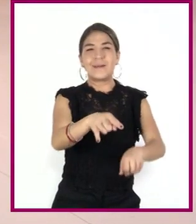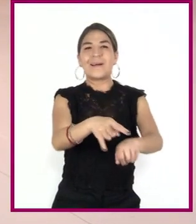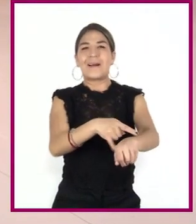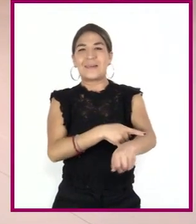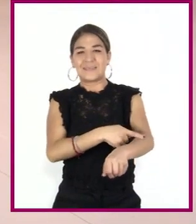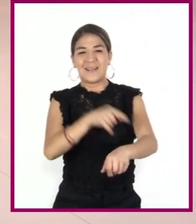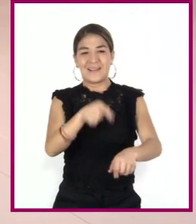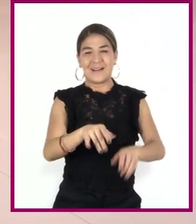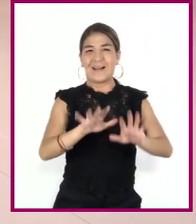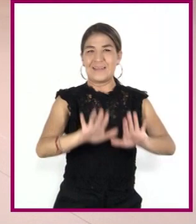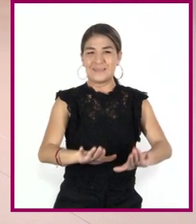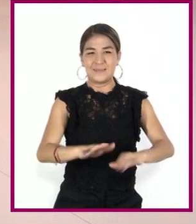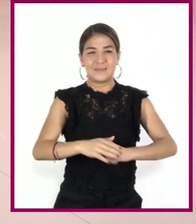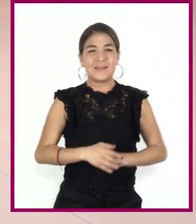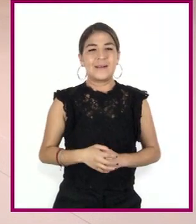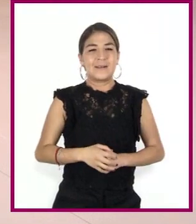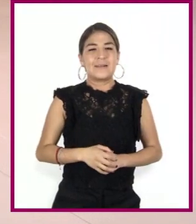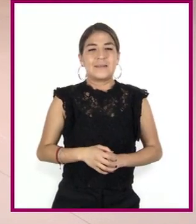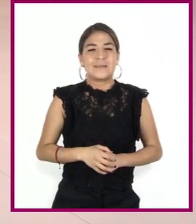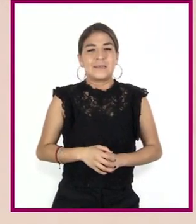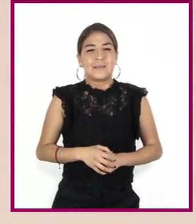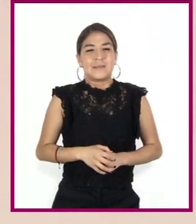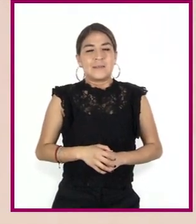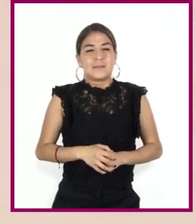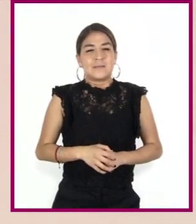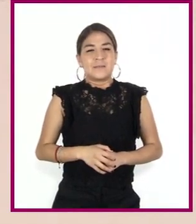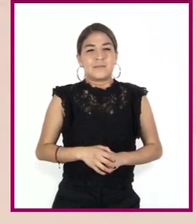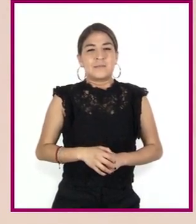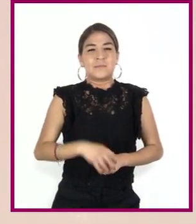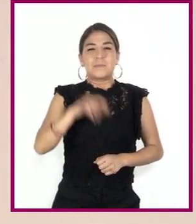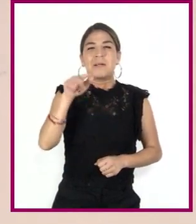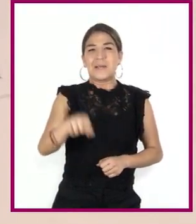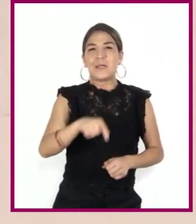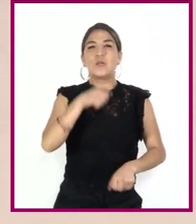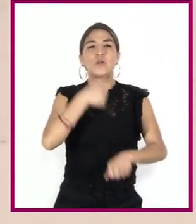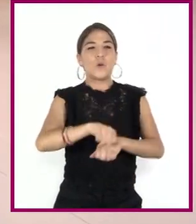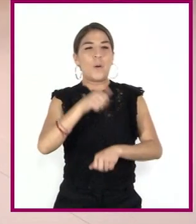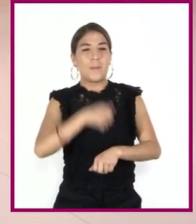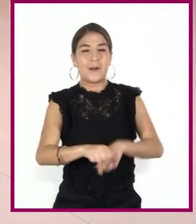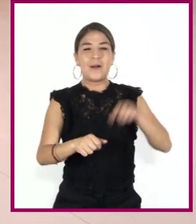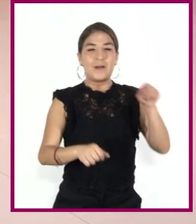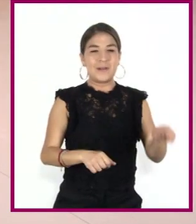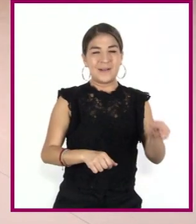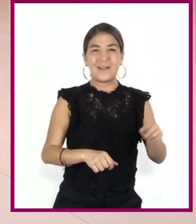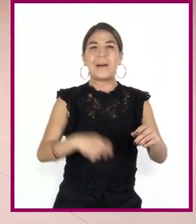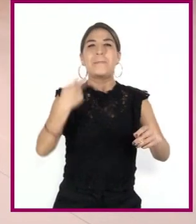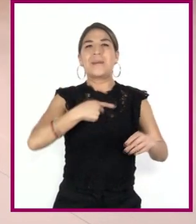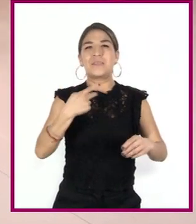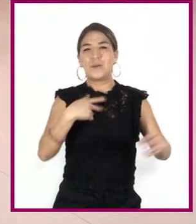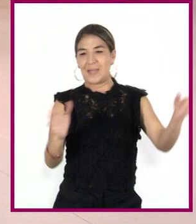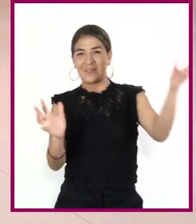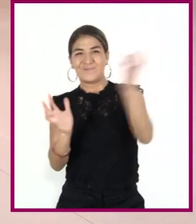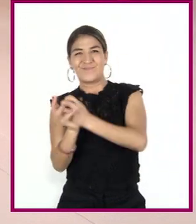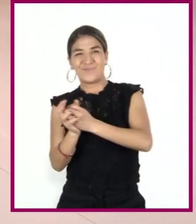calcetas. En el número del receptor, más bien, ¿sí? Vamos a colocar...